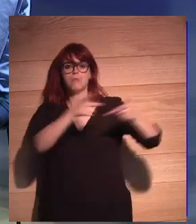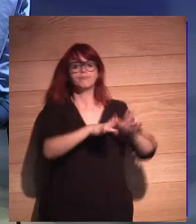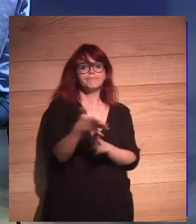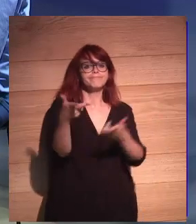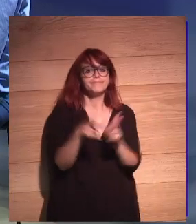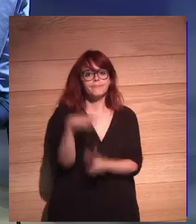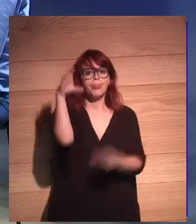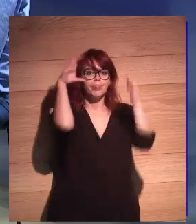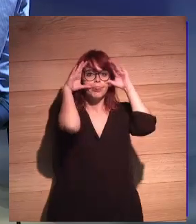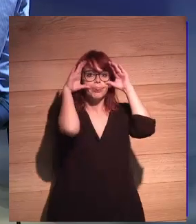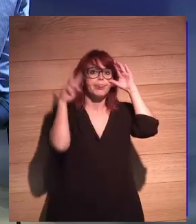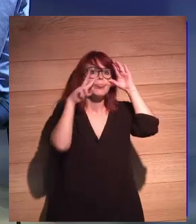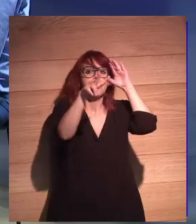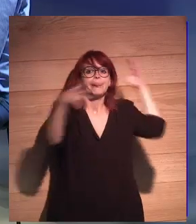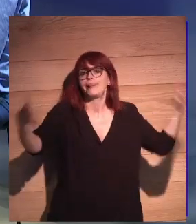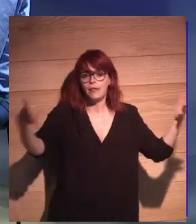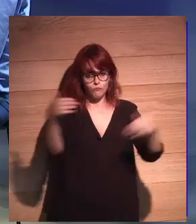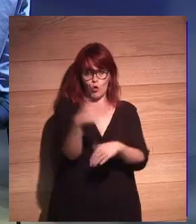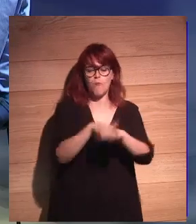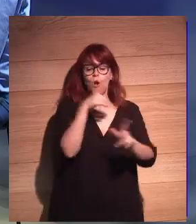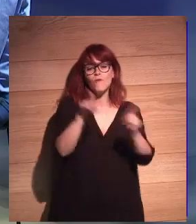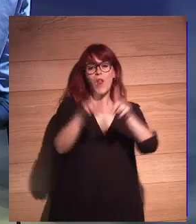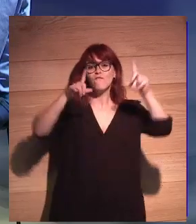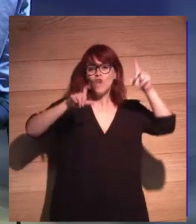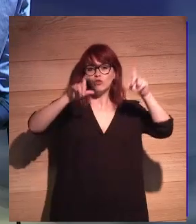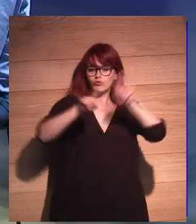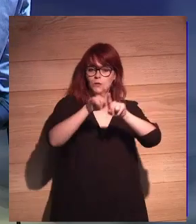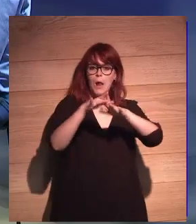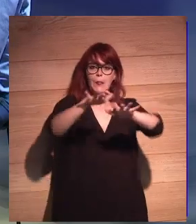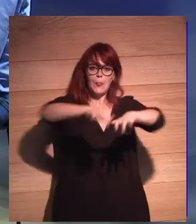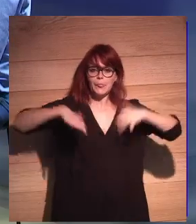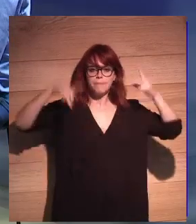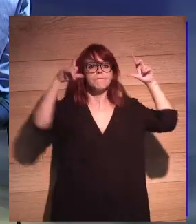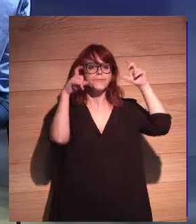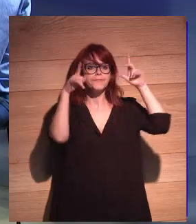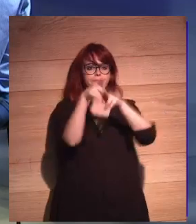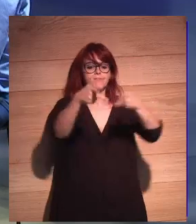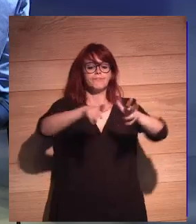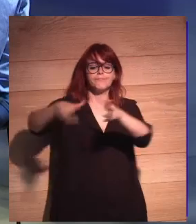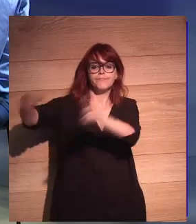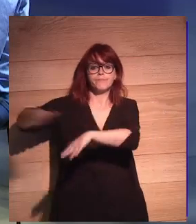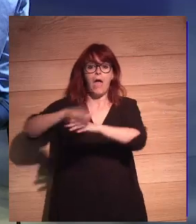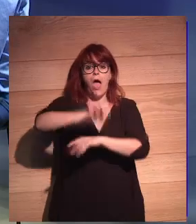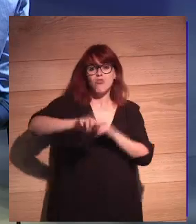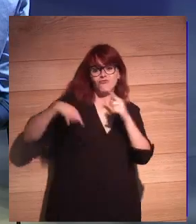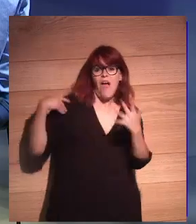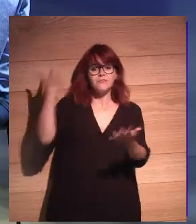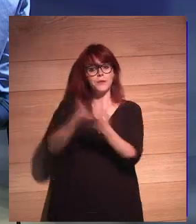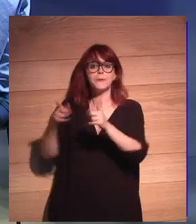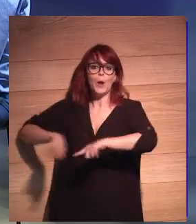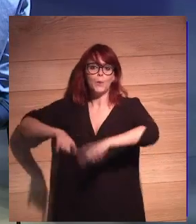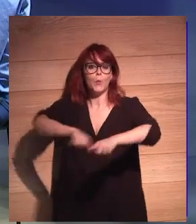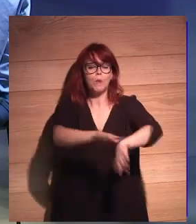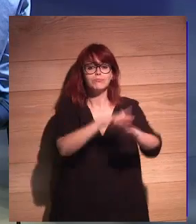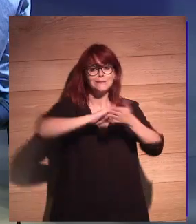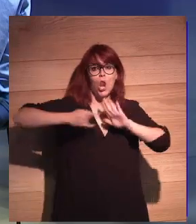puestas mirando a no se sabe dónde, que es la foto típica que aparece en todos los libros, ¿de acuerdo? Con lo cual vemos que pasan los años, se utilizan tecnologías y